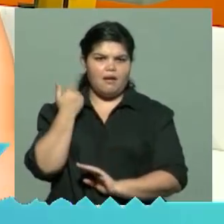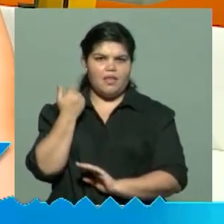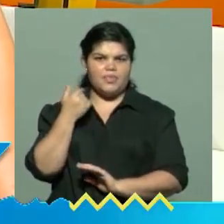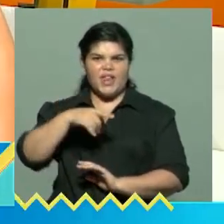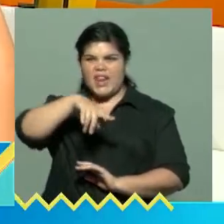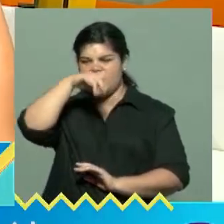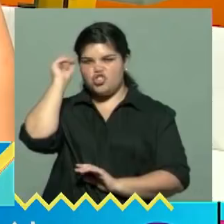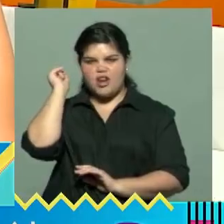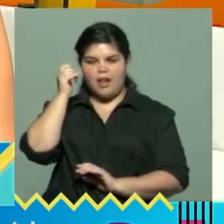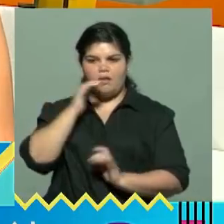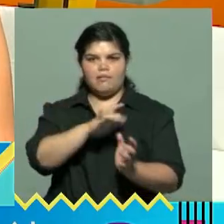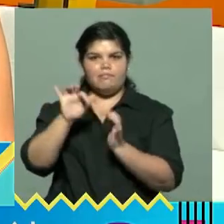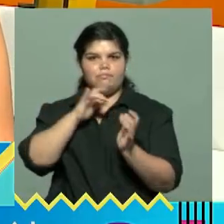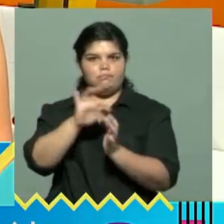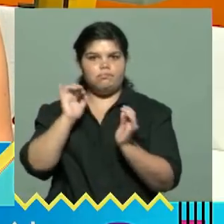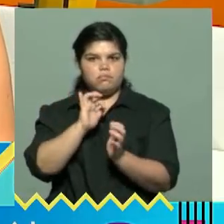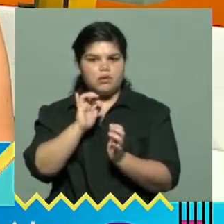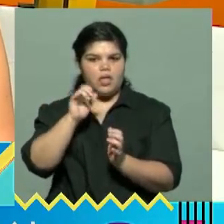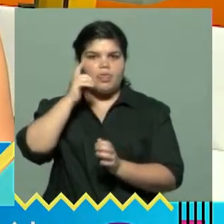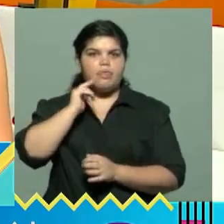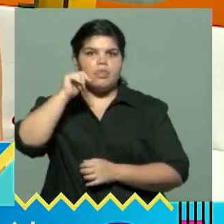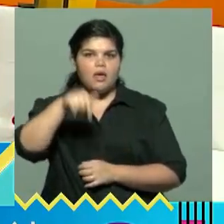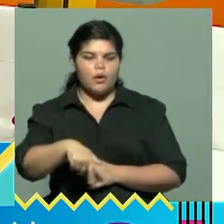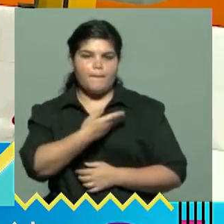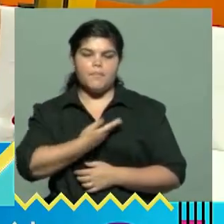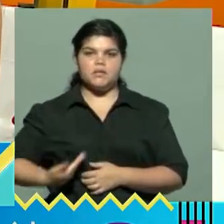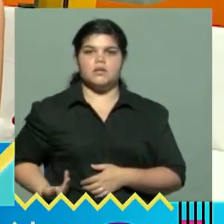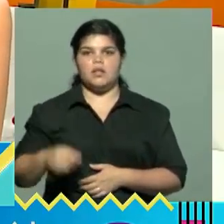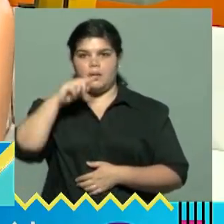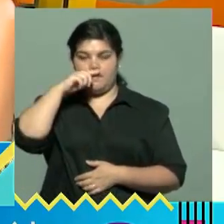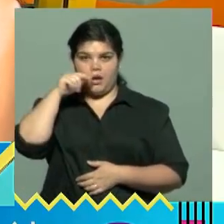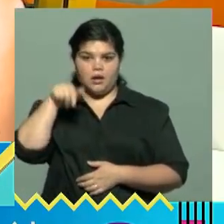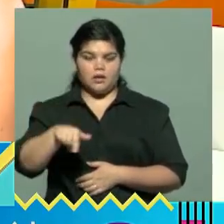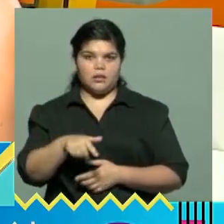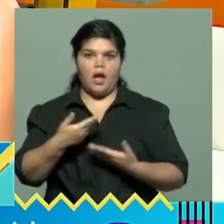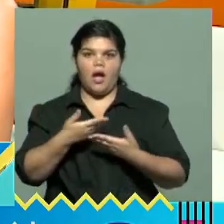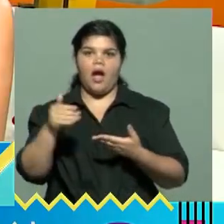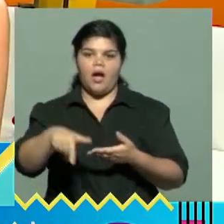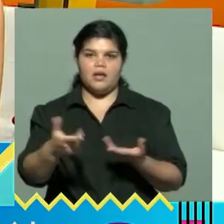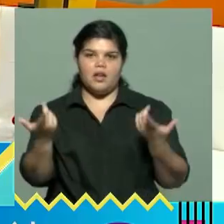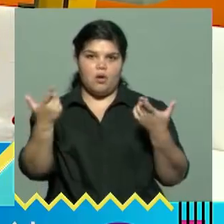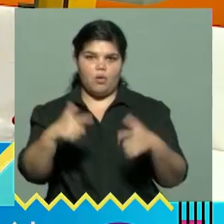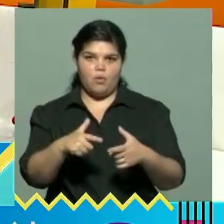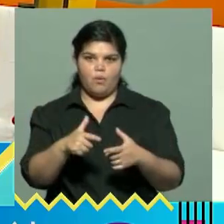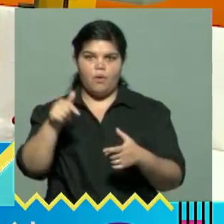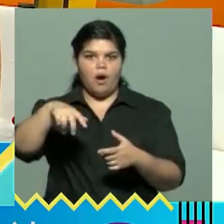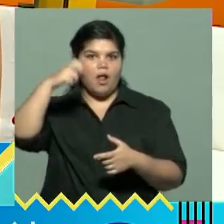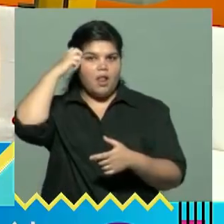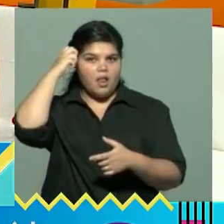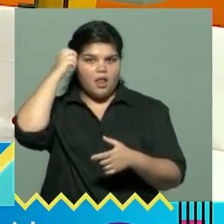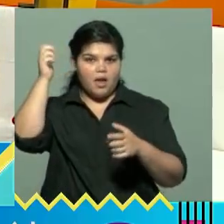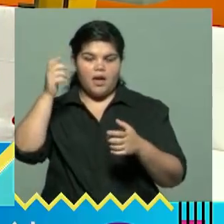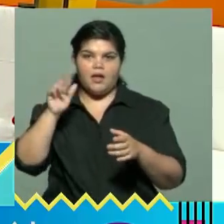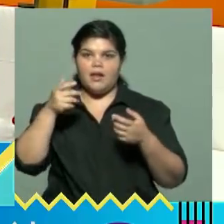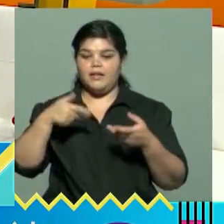nivel nacional. Hoy, el presidente Mauricio Macri, en apertura de sesiones legislativas, así es, habló del